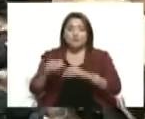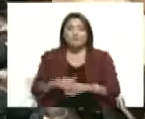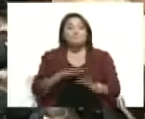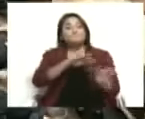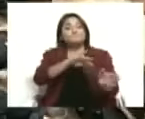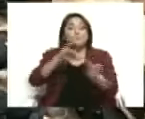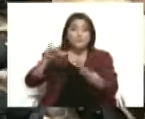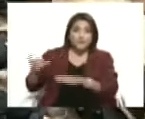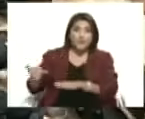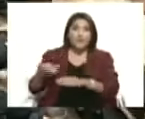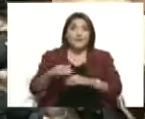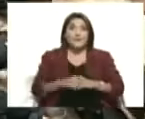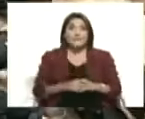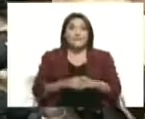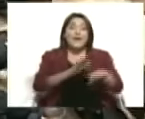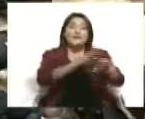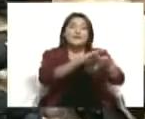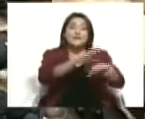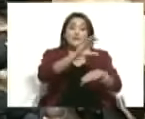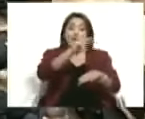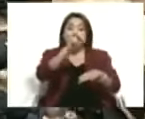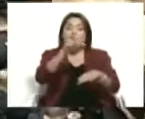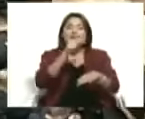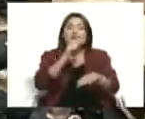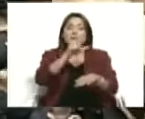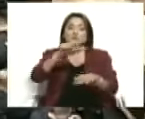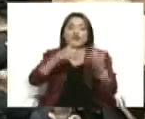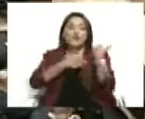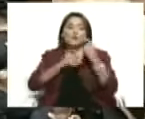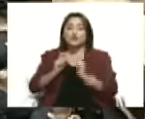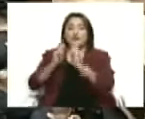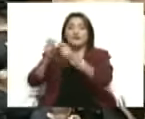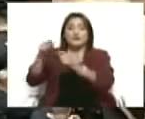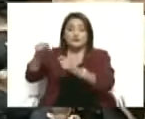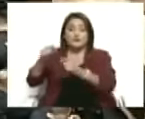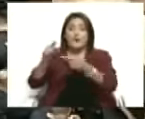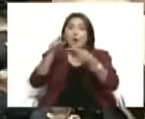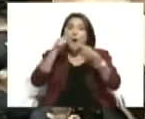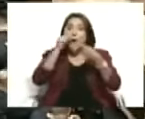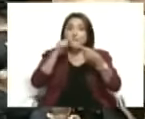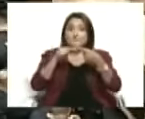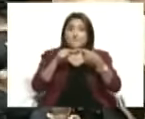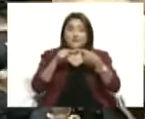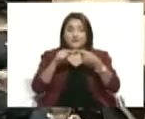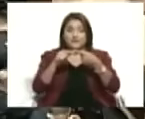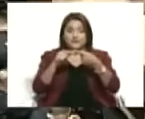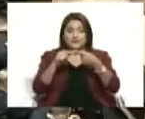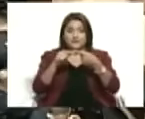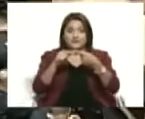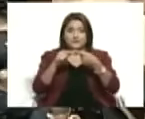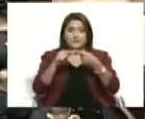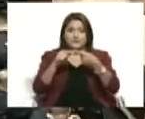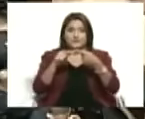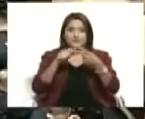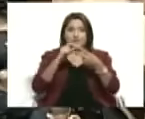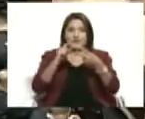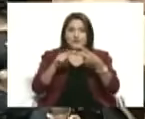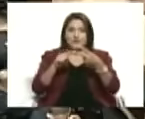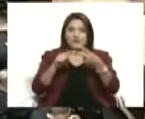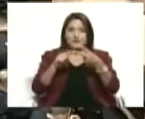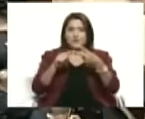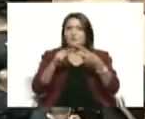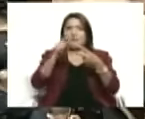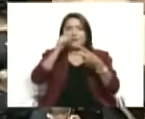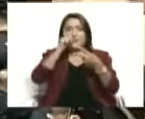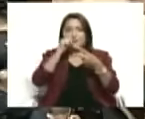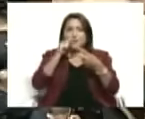Poder Electoral, quedan designados los diputados Giuseppe Alessandrello, el diputado José